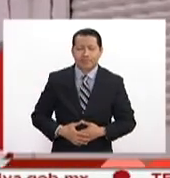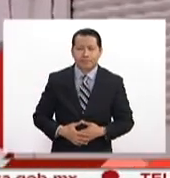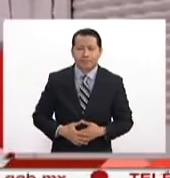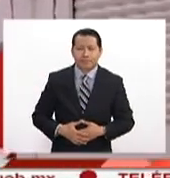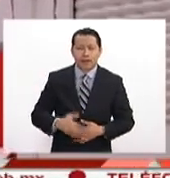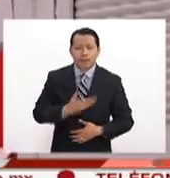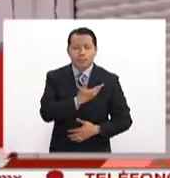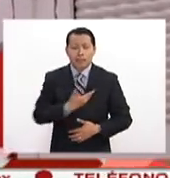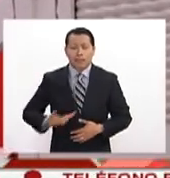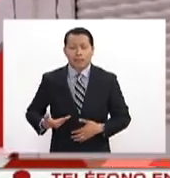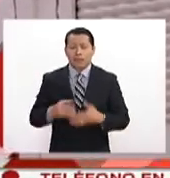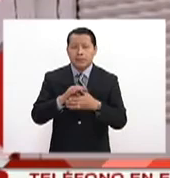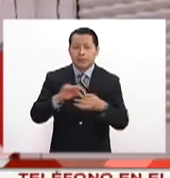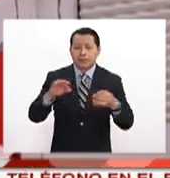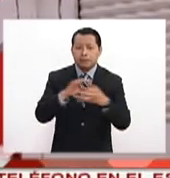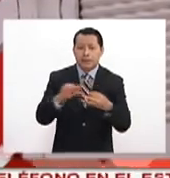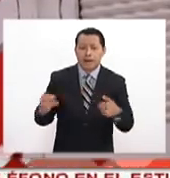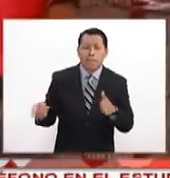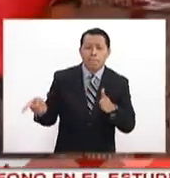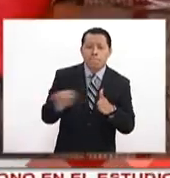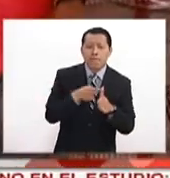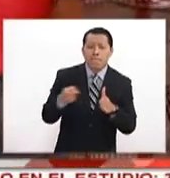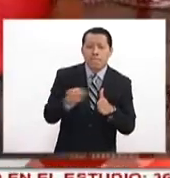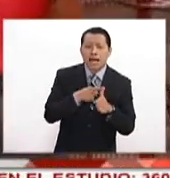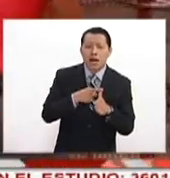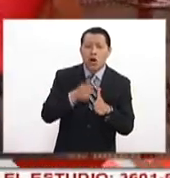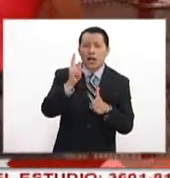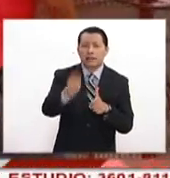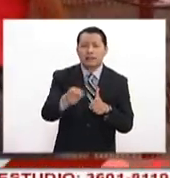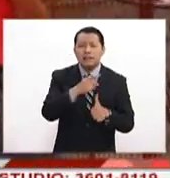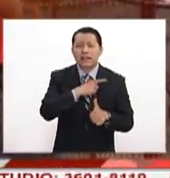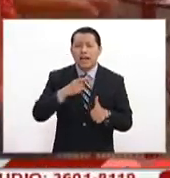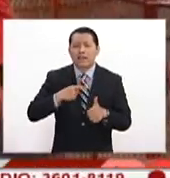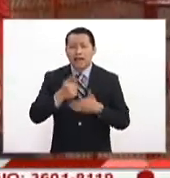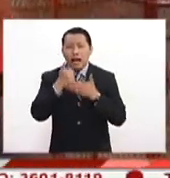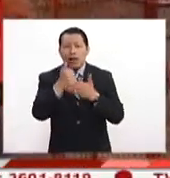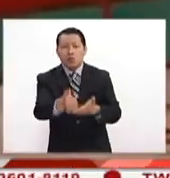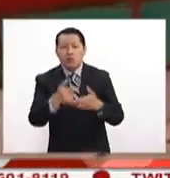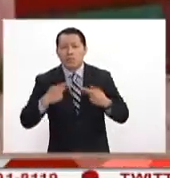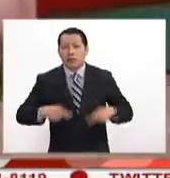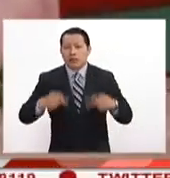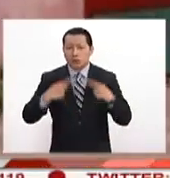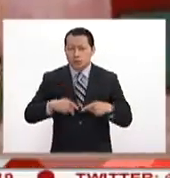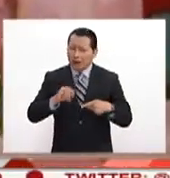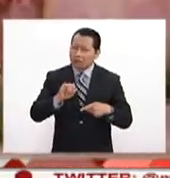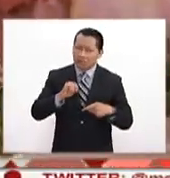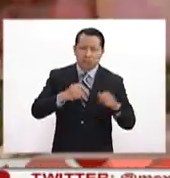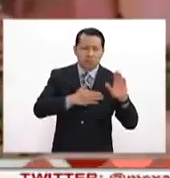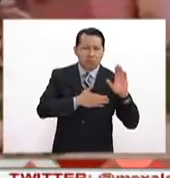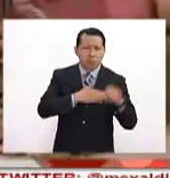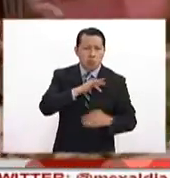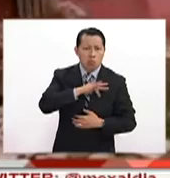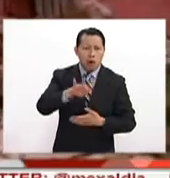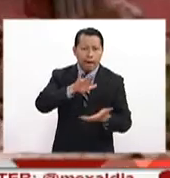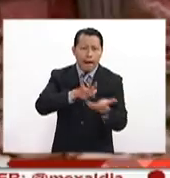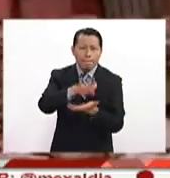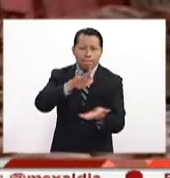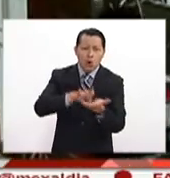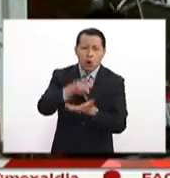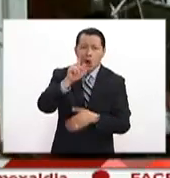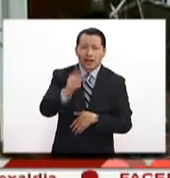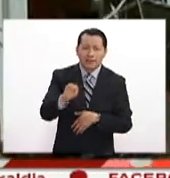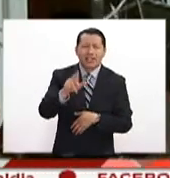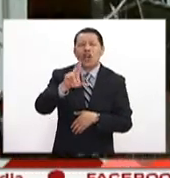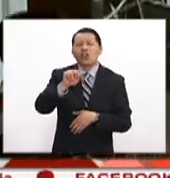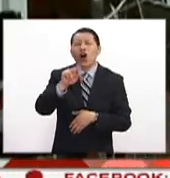El presidente informó que lo primero que es prestar la ayuda necesaria a las personas y se comprometió a que los apoyos no tendrán